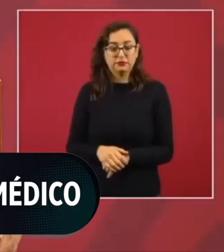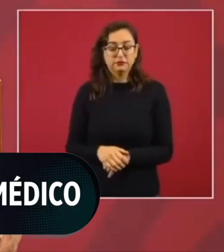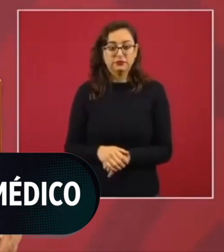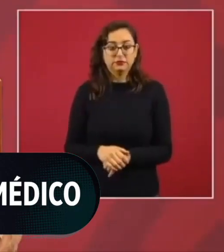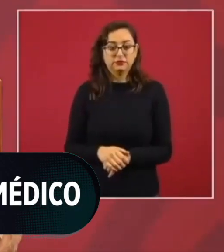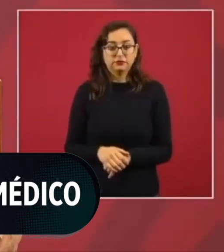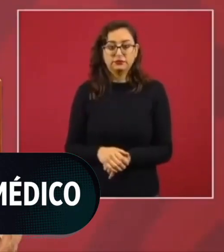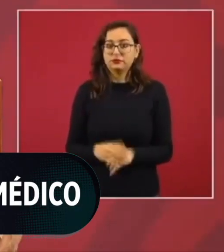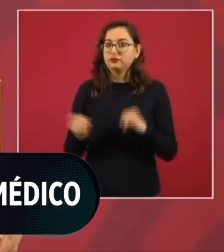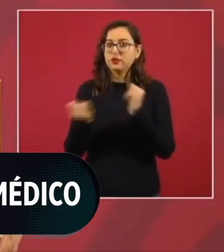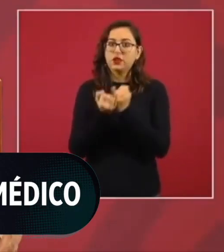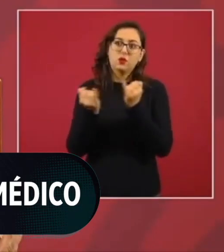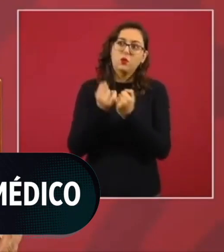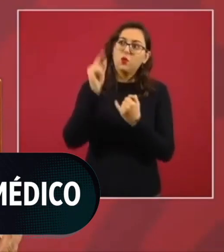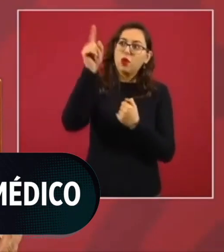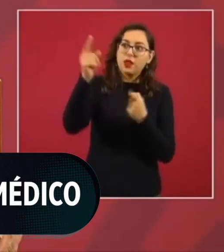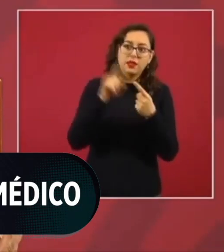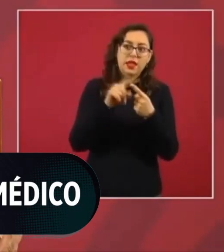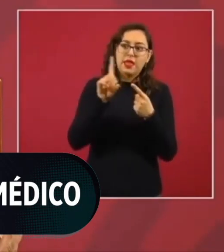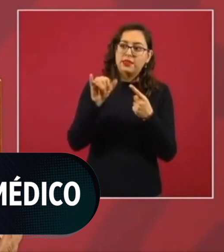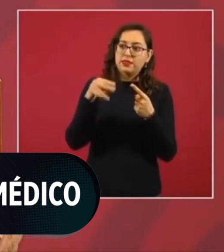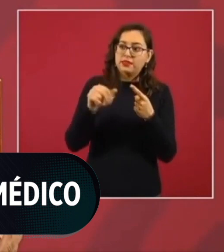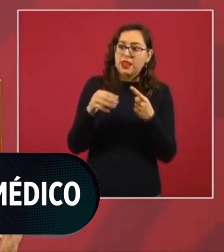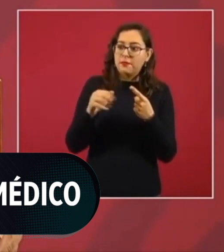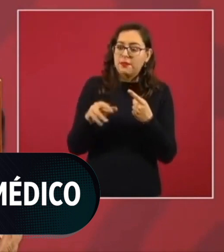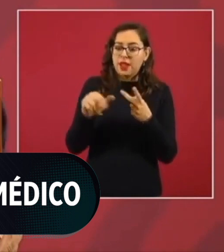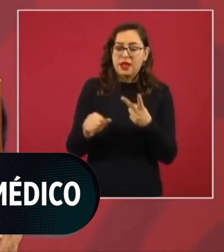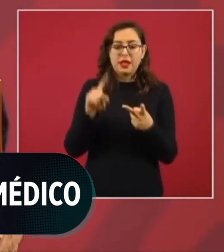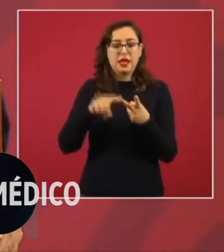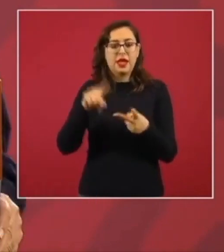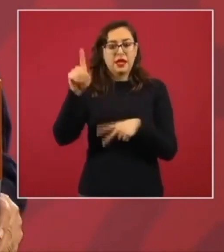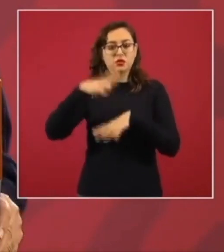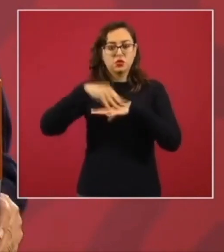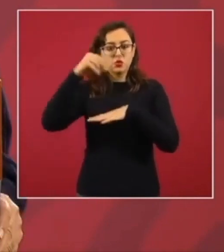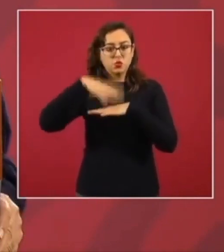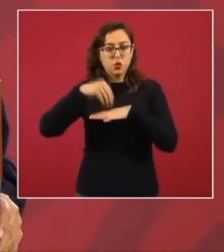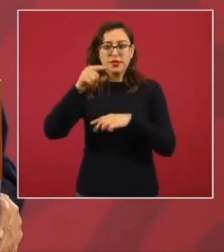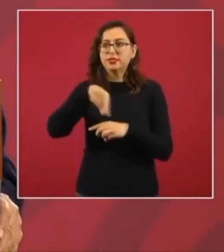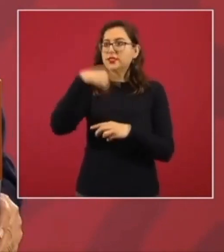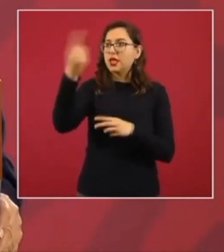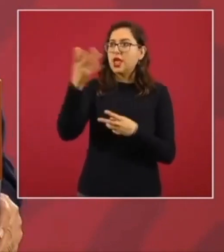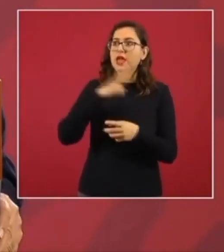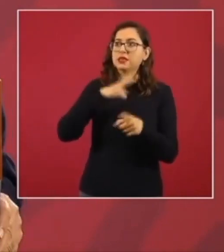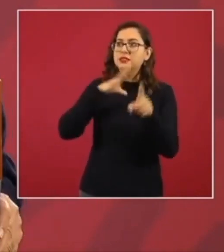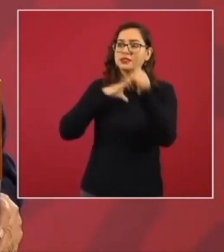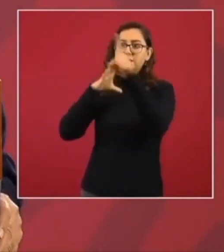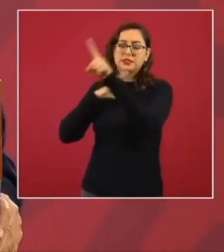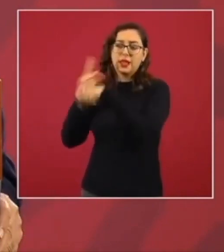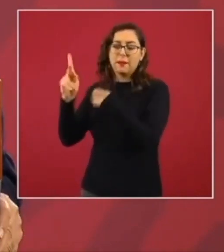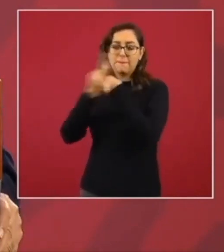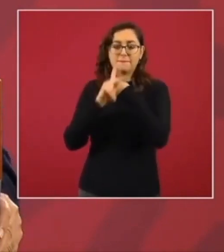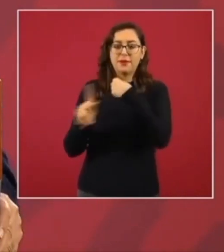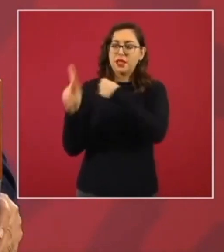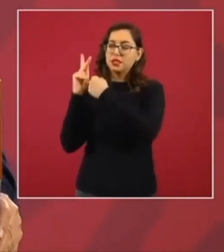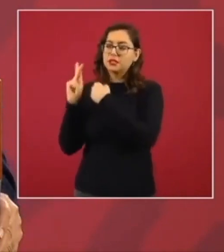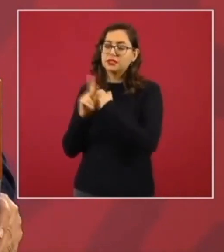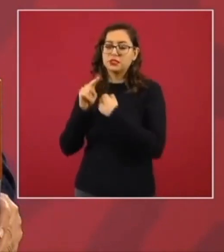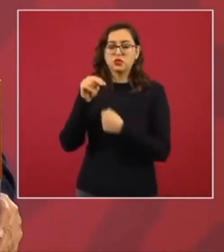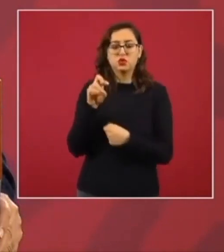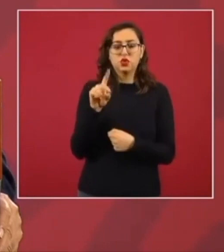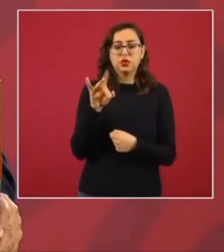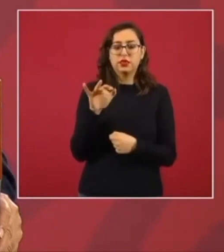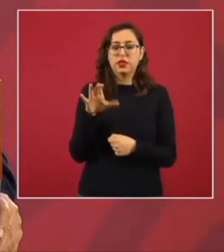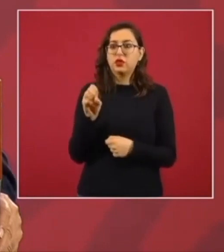como es en Dinamarca, como es en Suecia, como es en los países nórdicos donde está establecido el estado